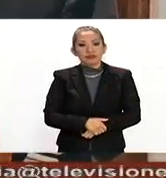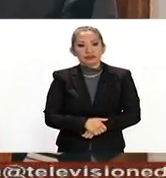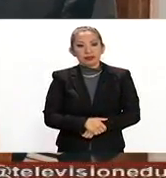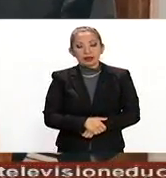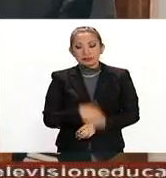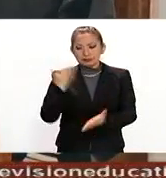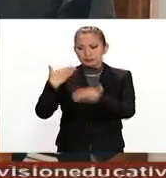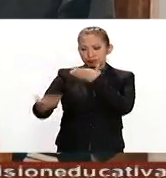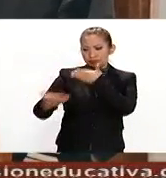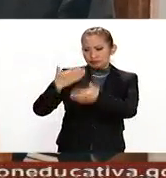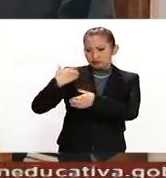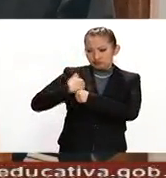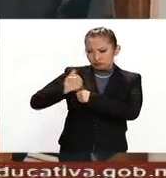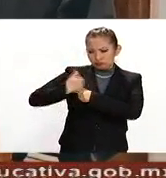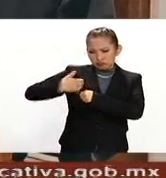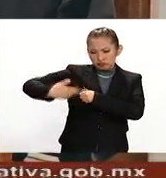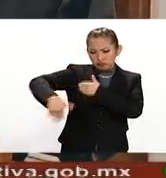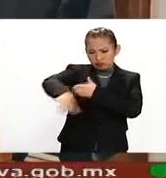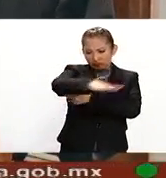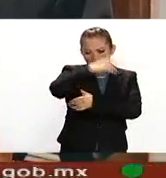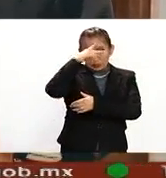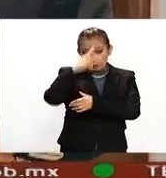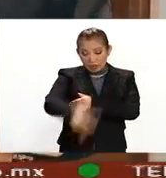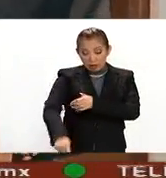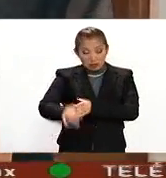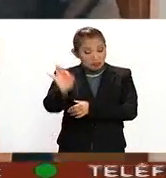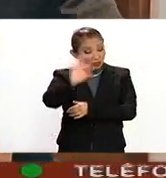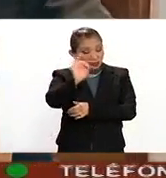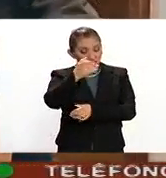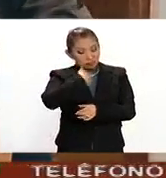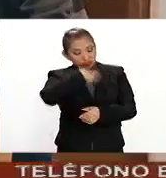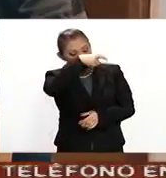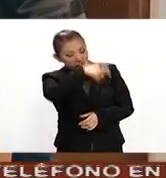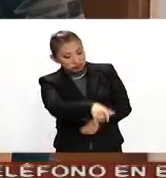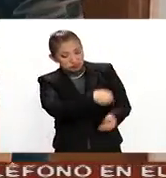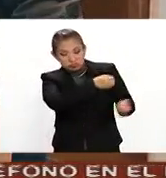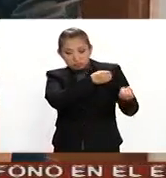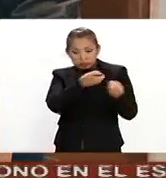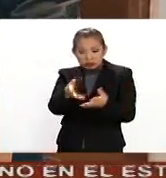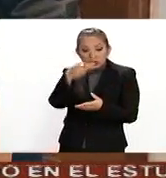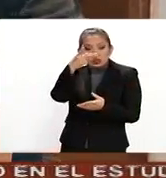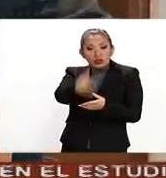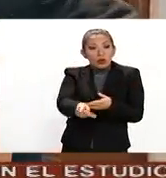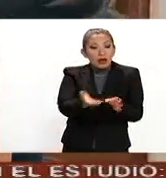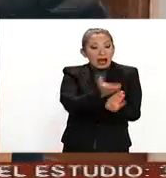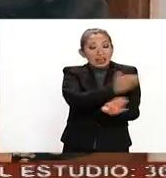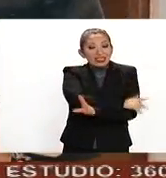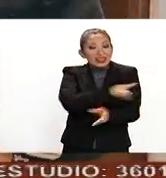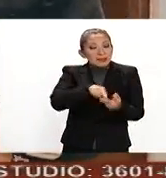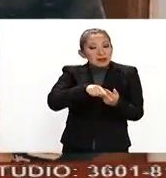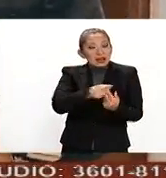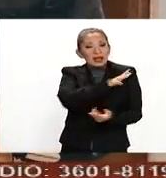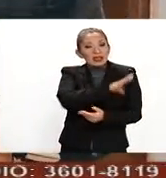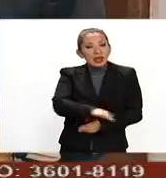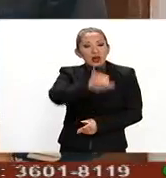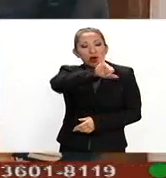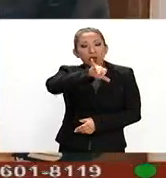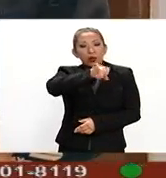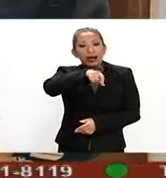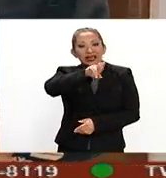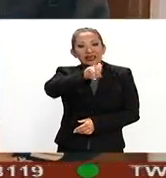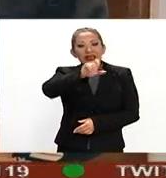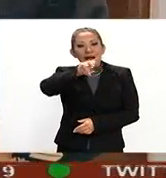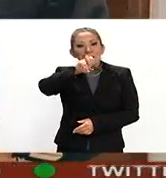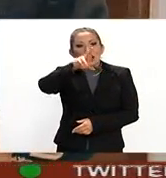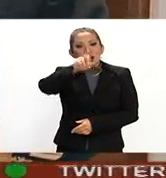Fuerzas Armadas de México no podrían entenderse sin la figura y aportaciones de su artífice, el general Joaquín Amaro